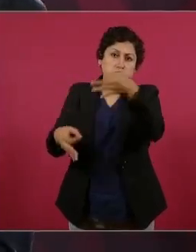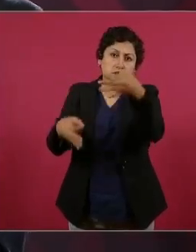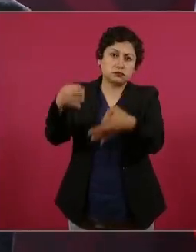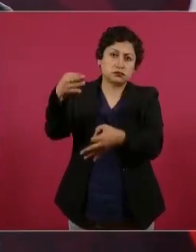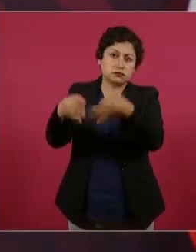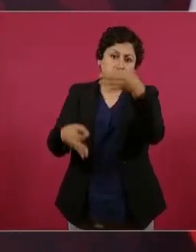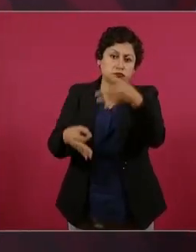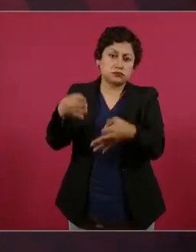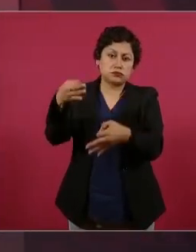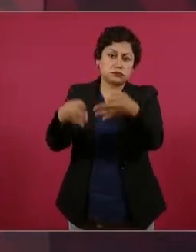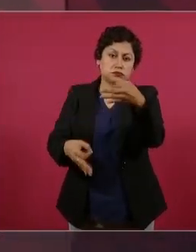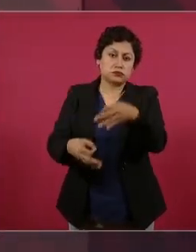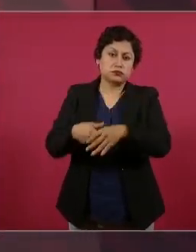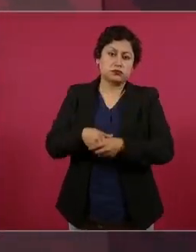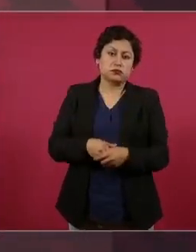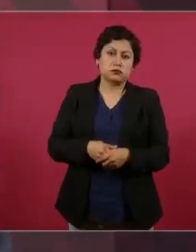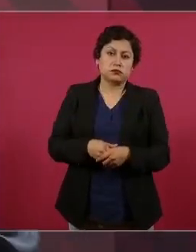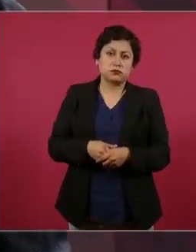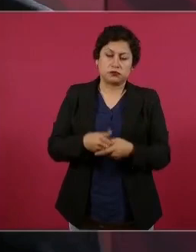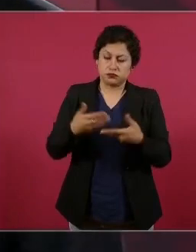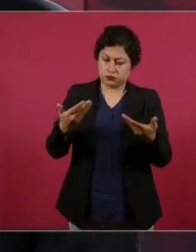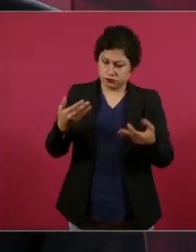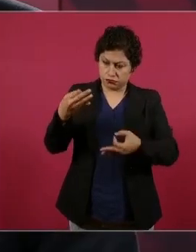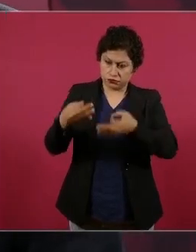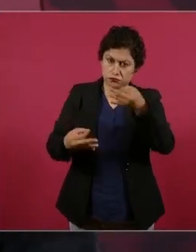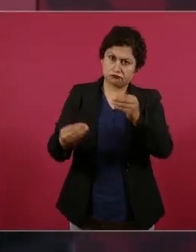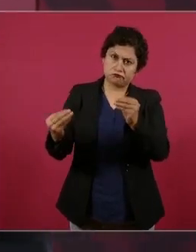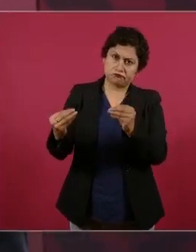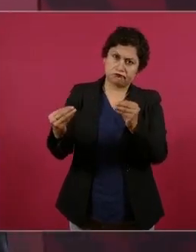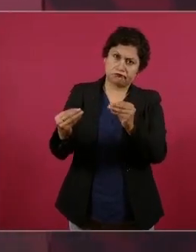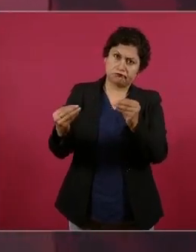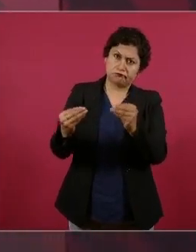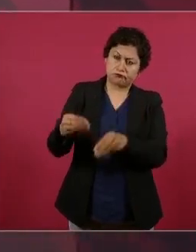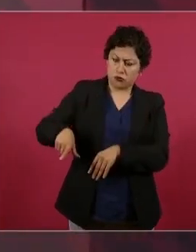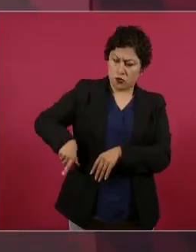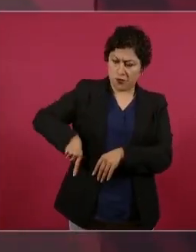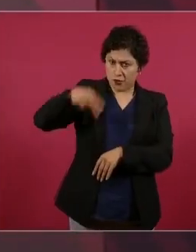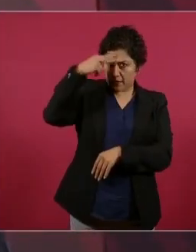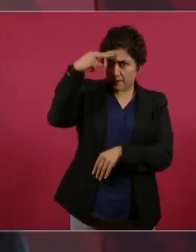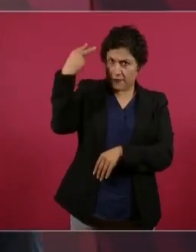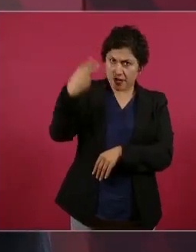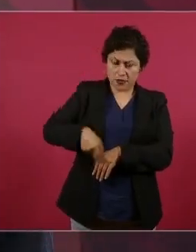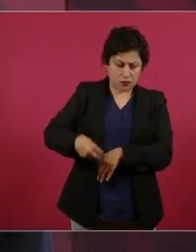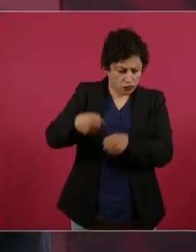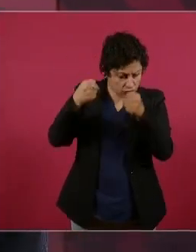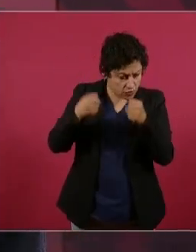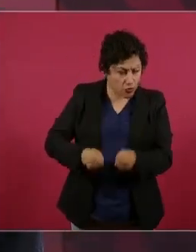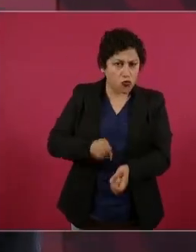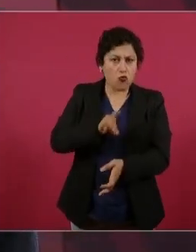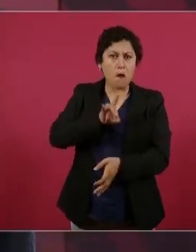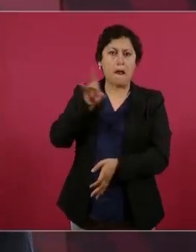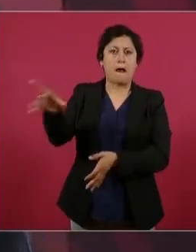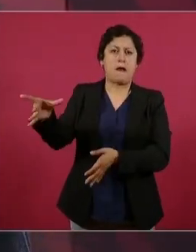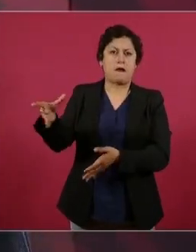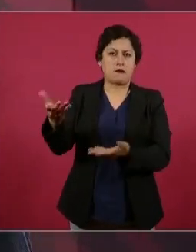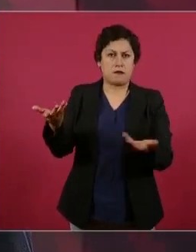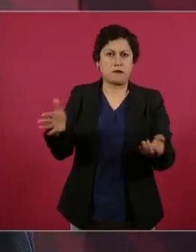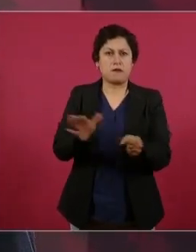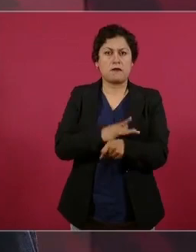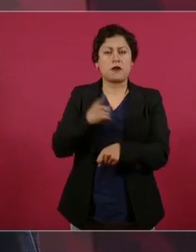y va a ganar el gobierno de México, tiene que ganar el gobierno de México ante el arbitraje,